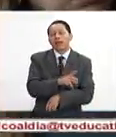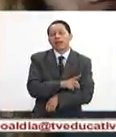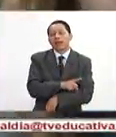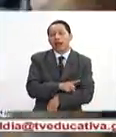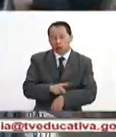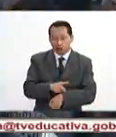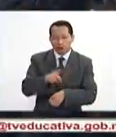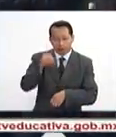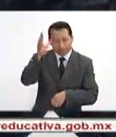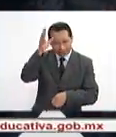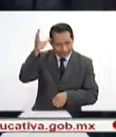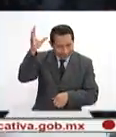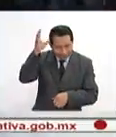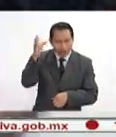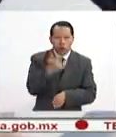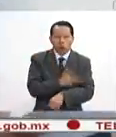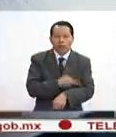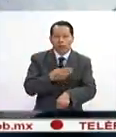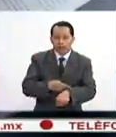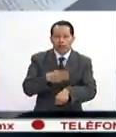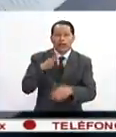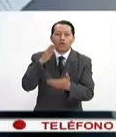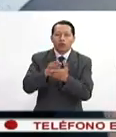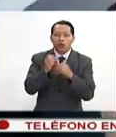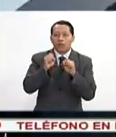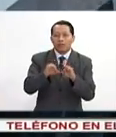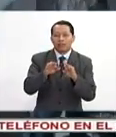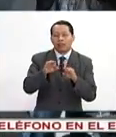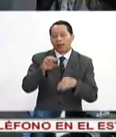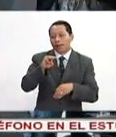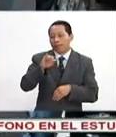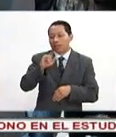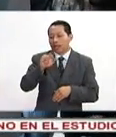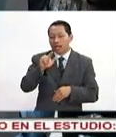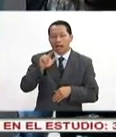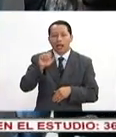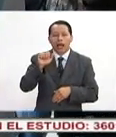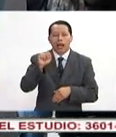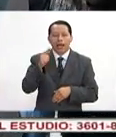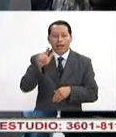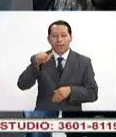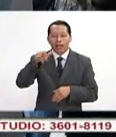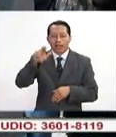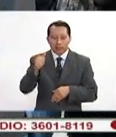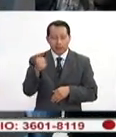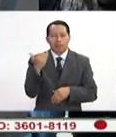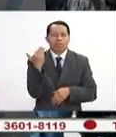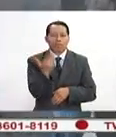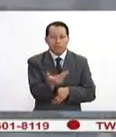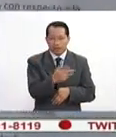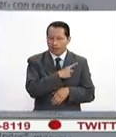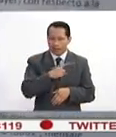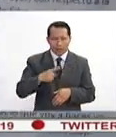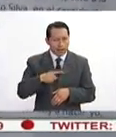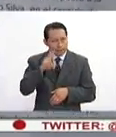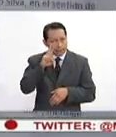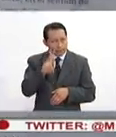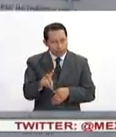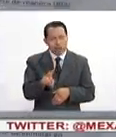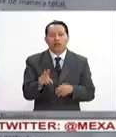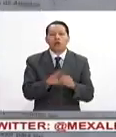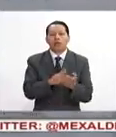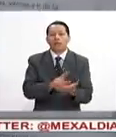Amadero y Cuauhtémoc asistieron a las oficinas del jefe de gobierno, Miguel Ángel Mancera, para entregar un documento que exige al funcionario se revise y se